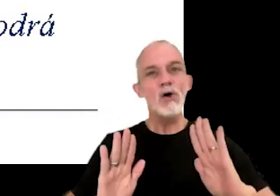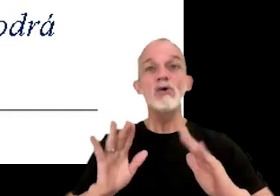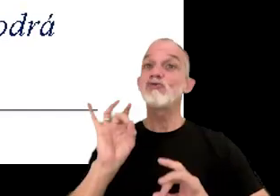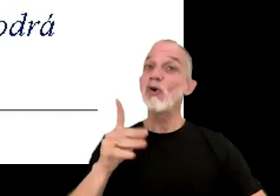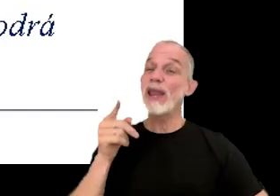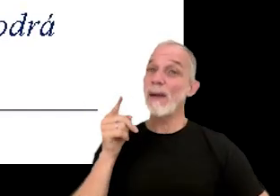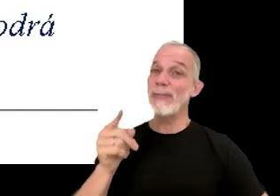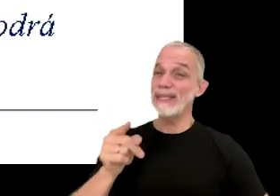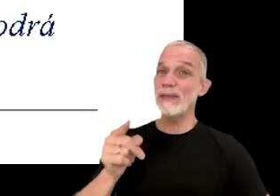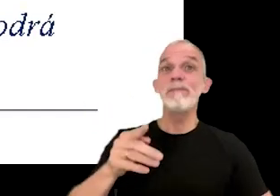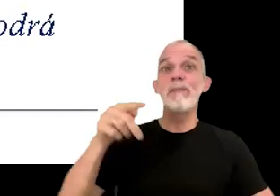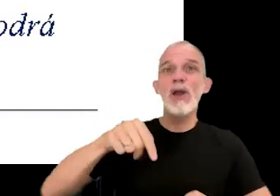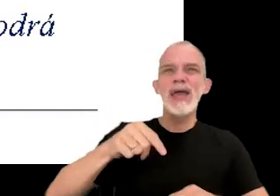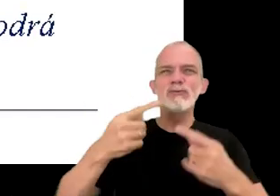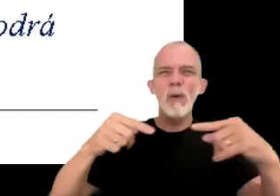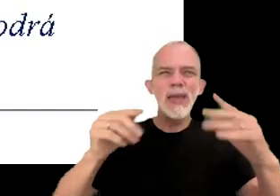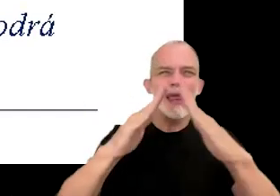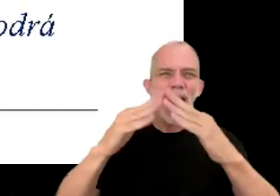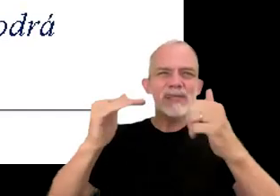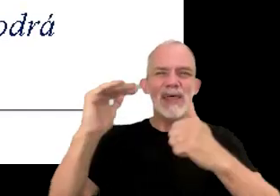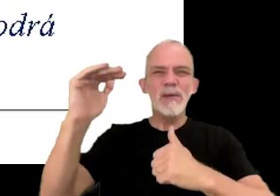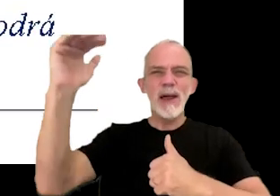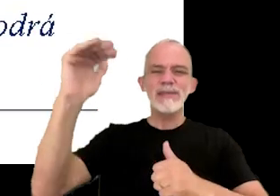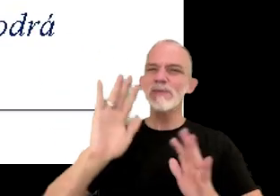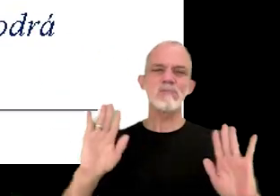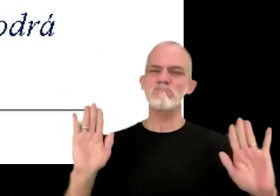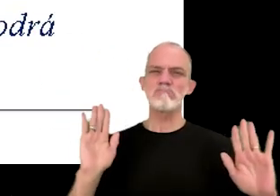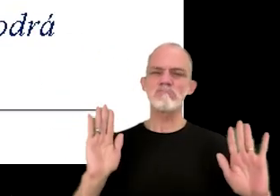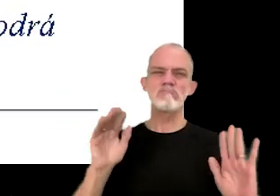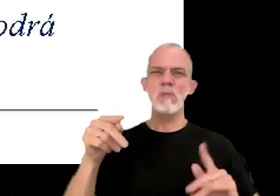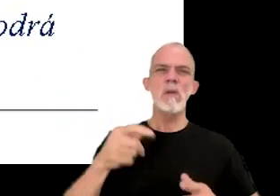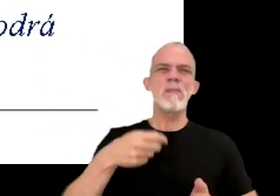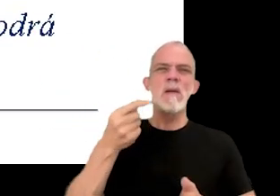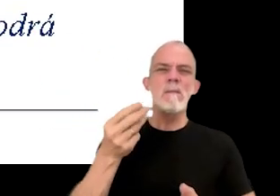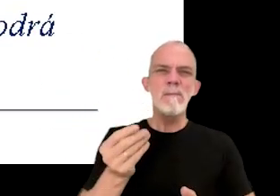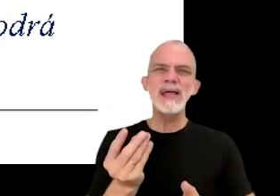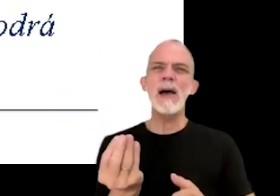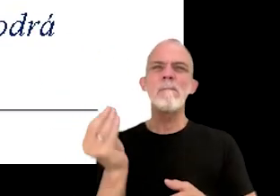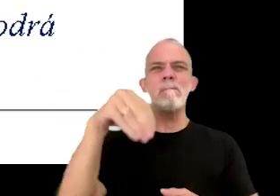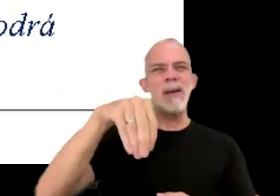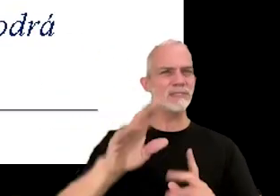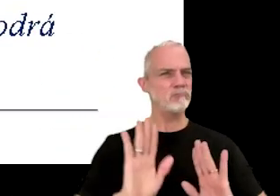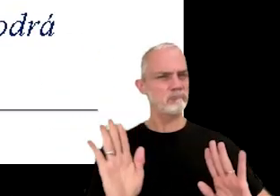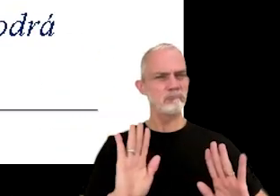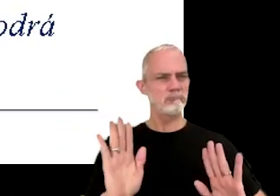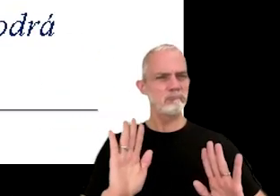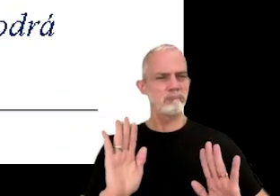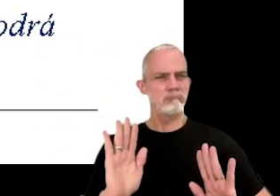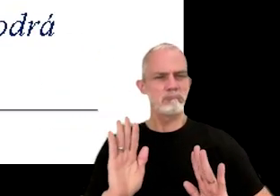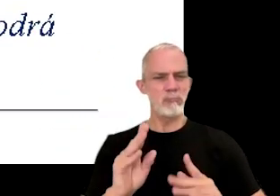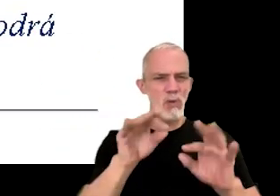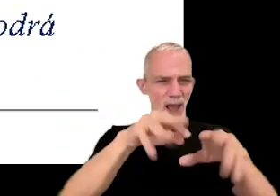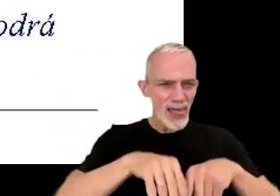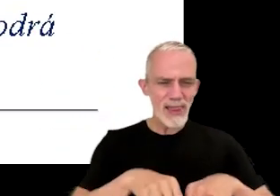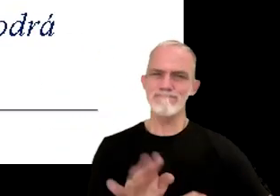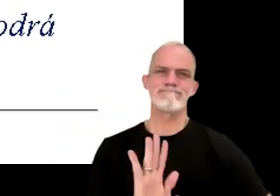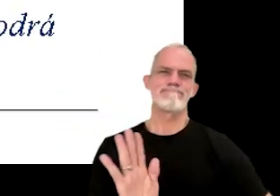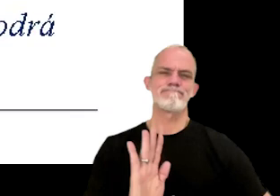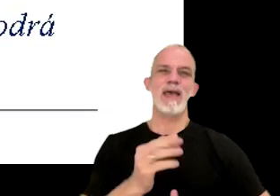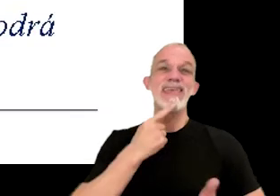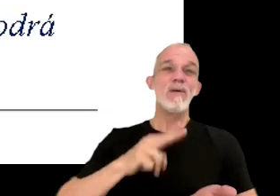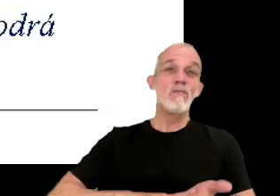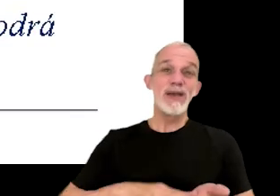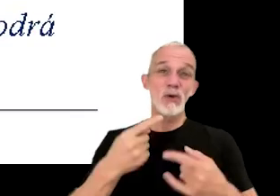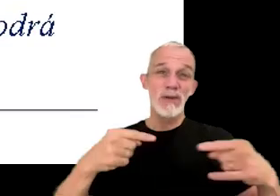únicamente por estos bienes no generará un importe adicional a ingresar en concepto de impuesto sobre